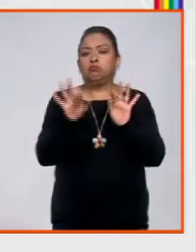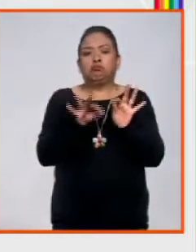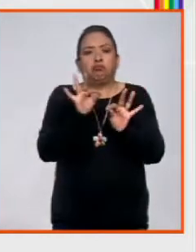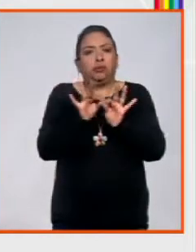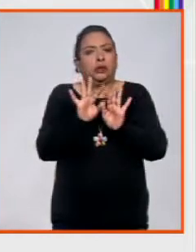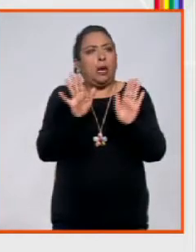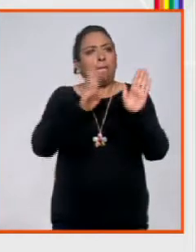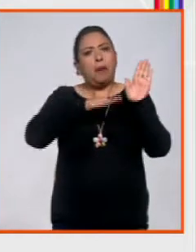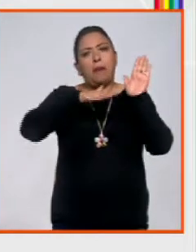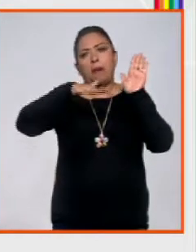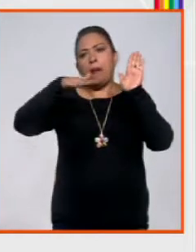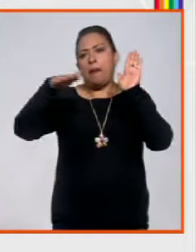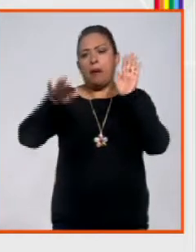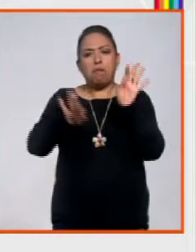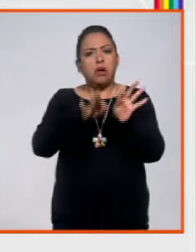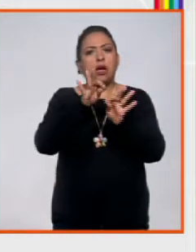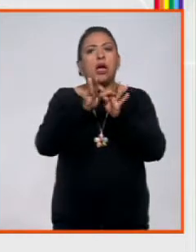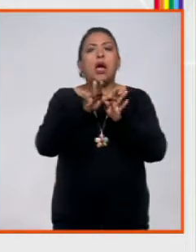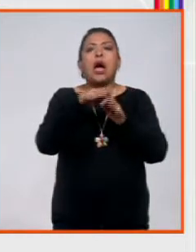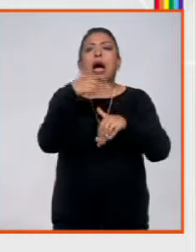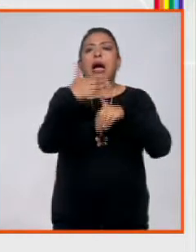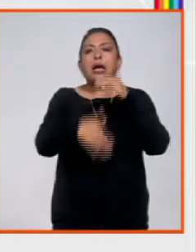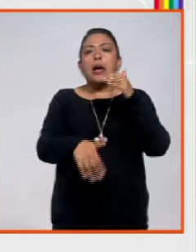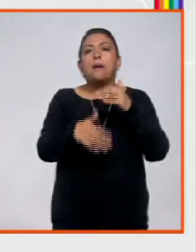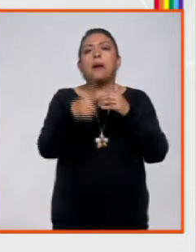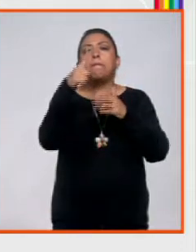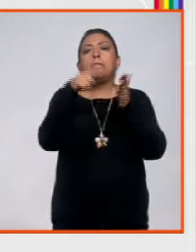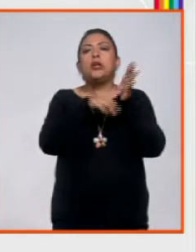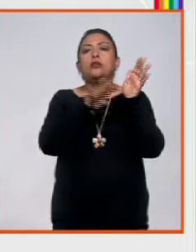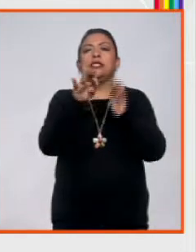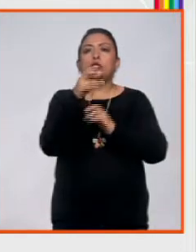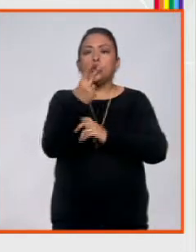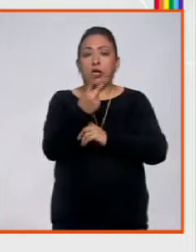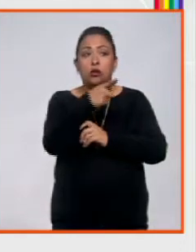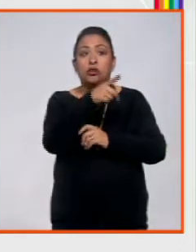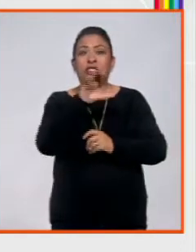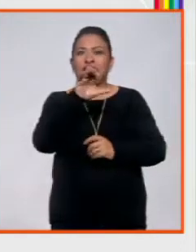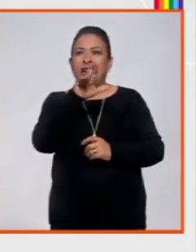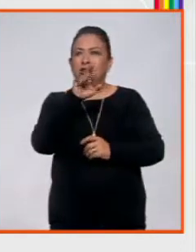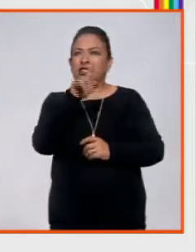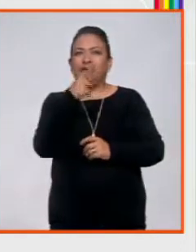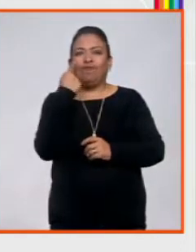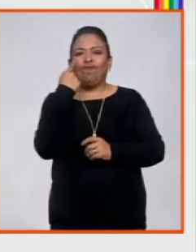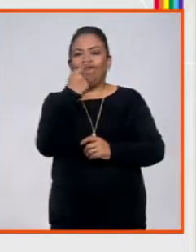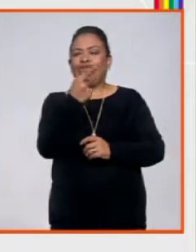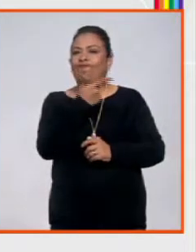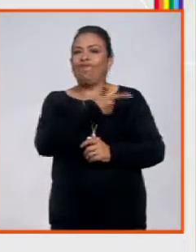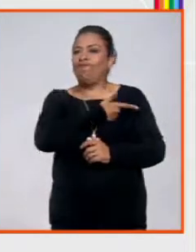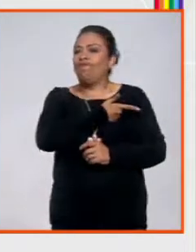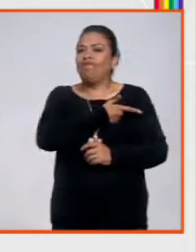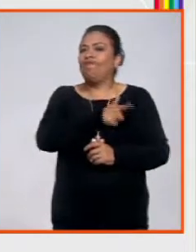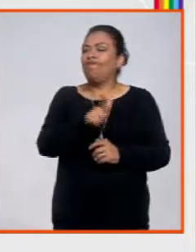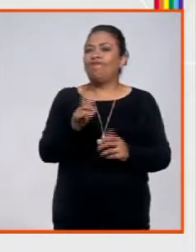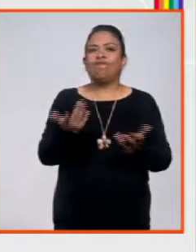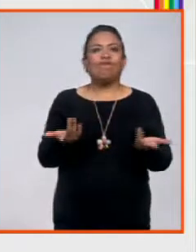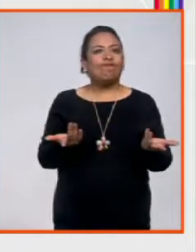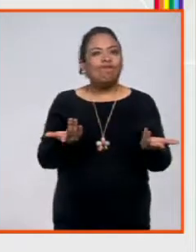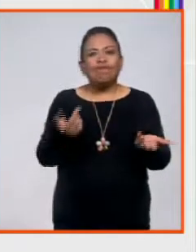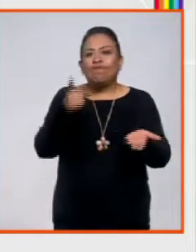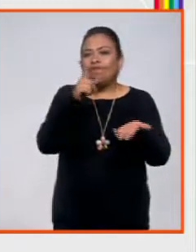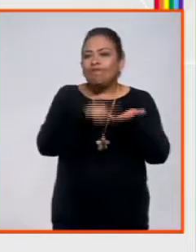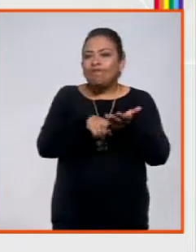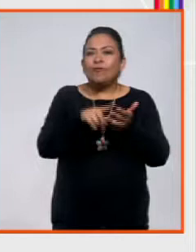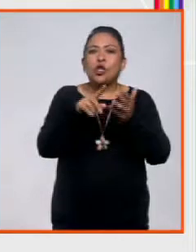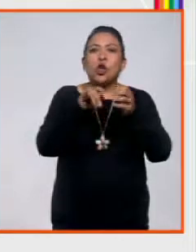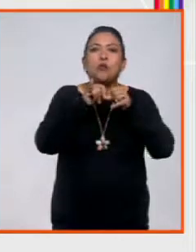por diego rivera en el 52 pero sin embargo a carlos chavez no le gustó no le gustó el contenido